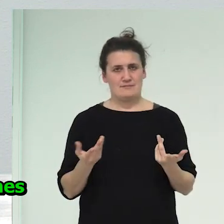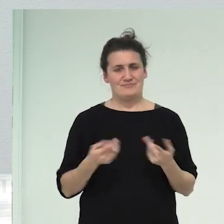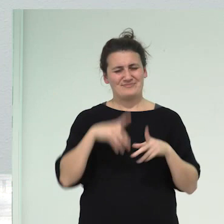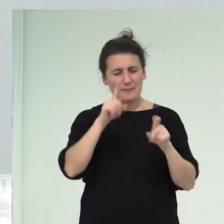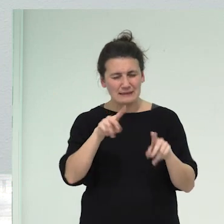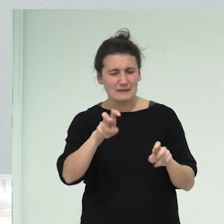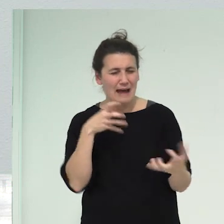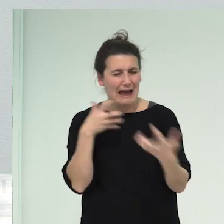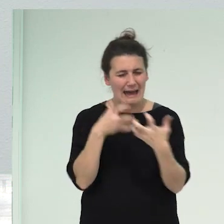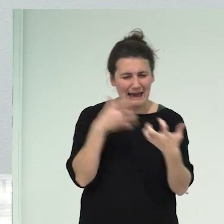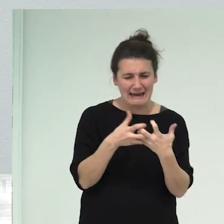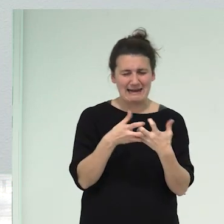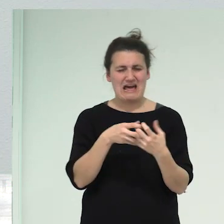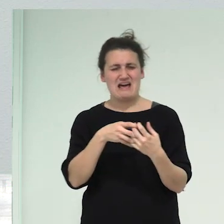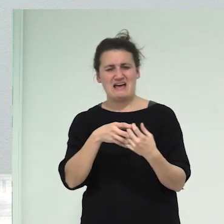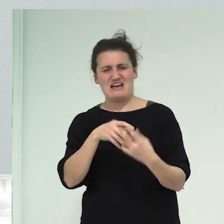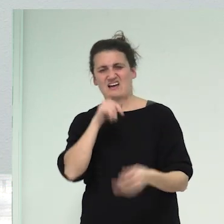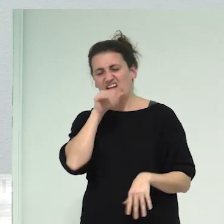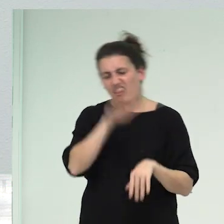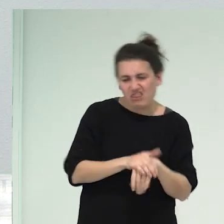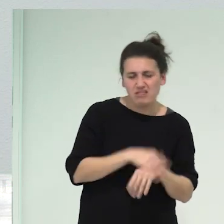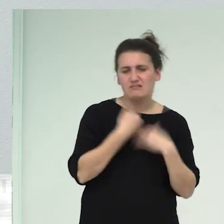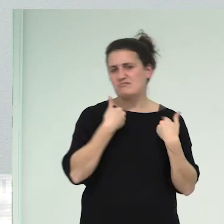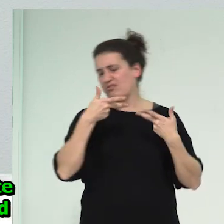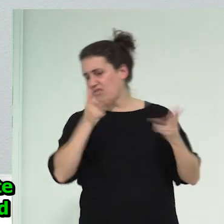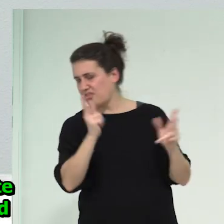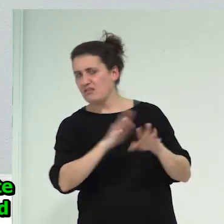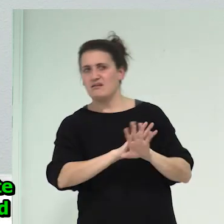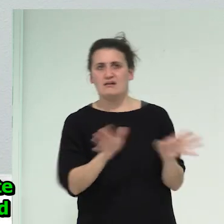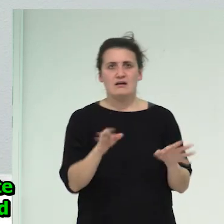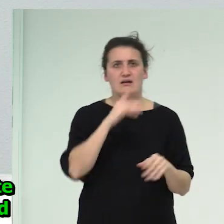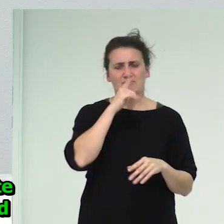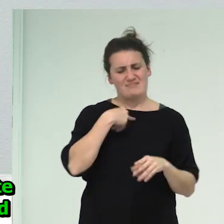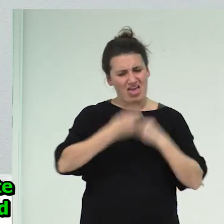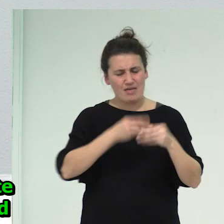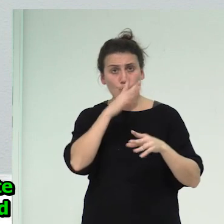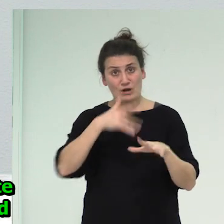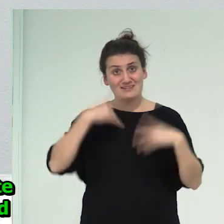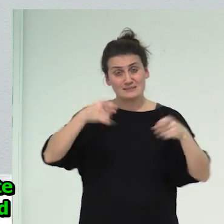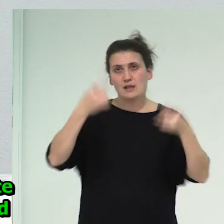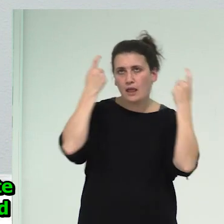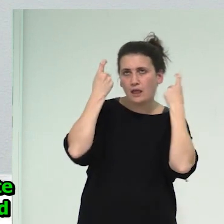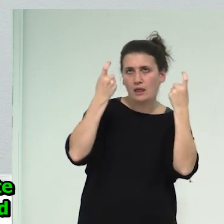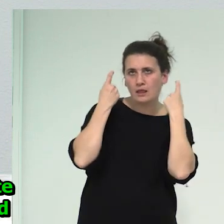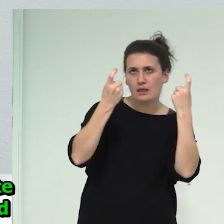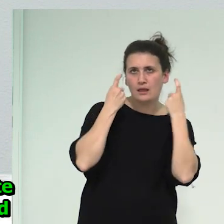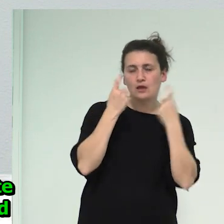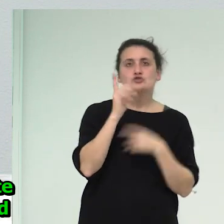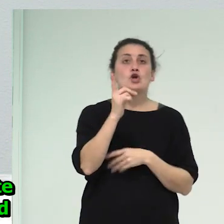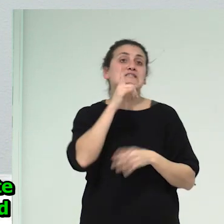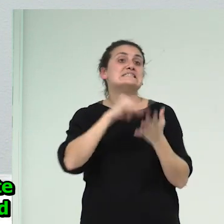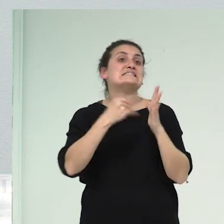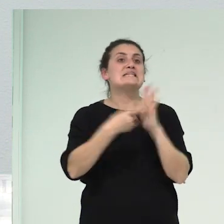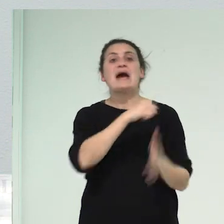de la guerra, de las renuncias que nos vemos forzadas a hacer y afrontar, porque nos han enseñado solamente que en un sistema